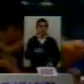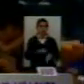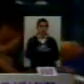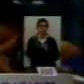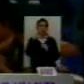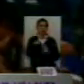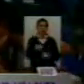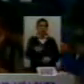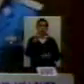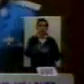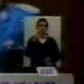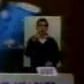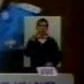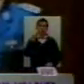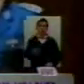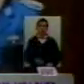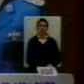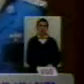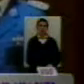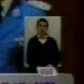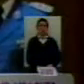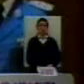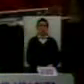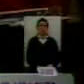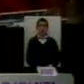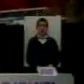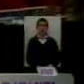hasta 2020.